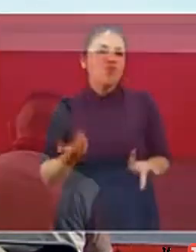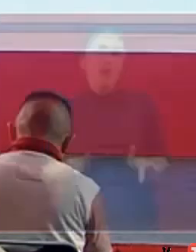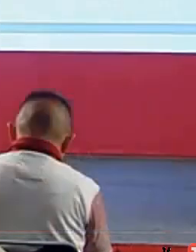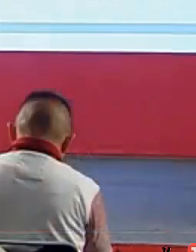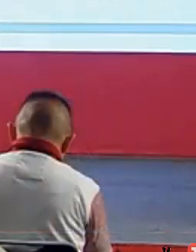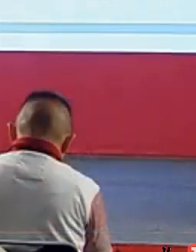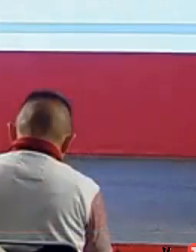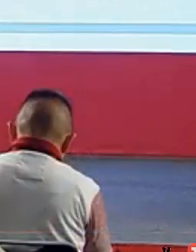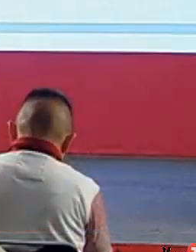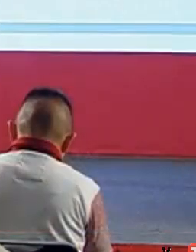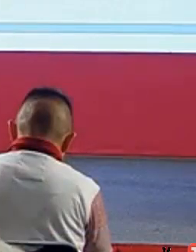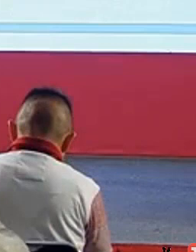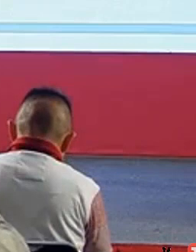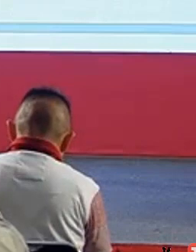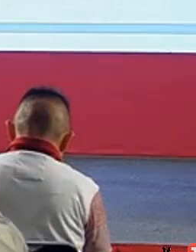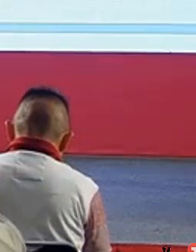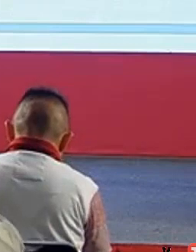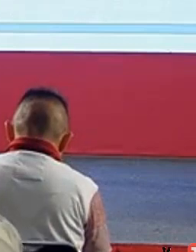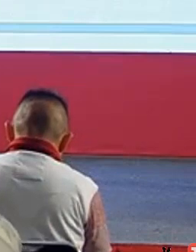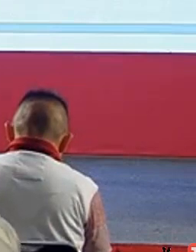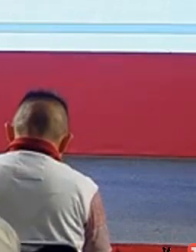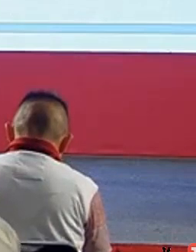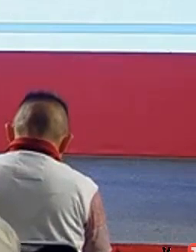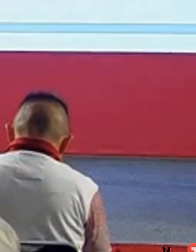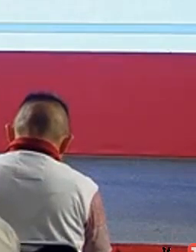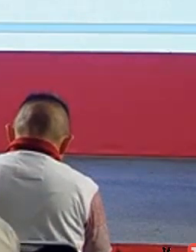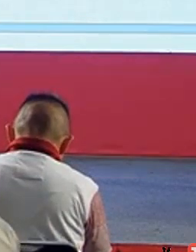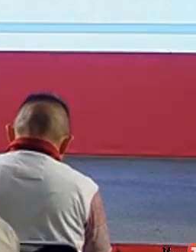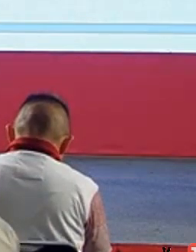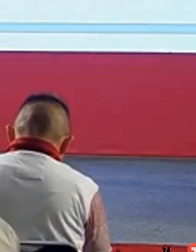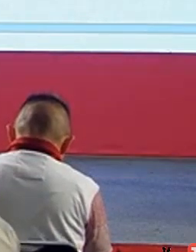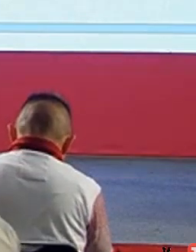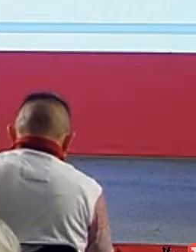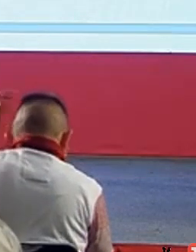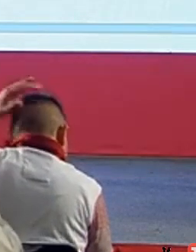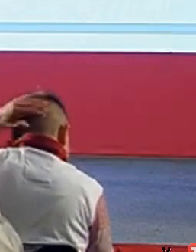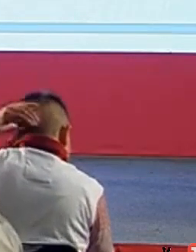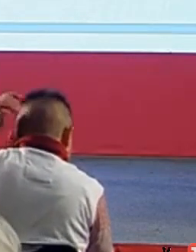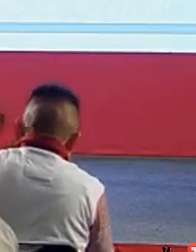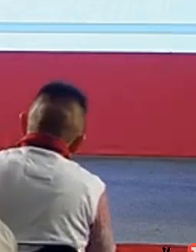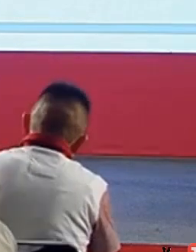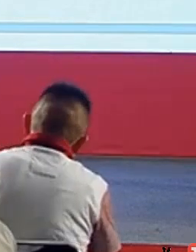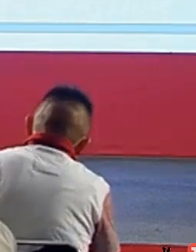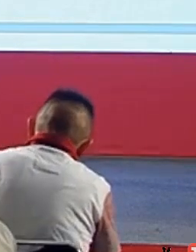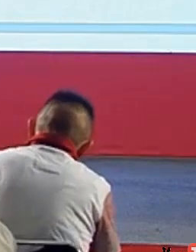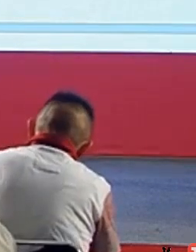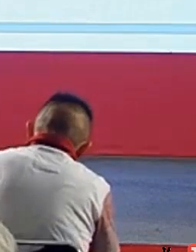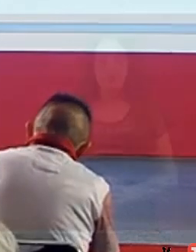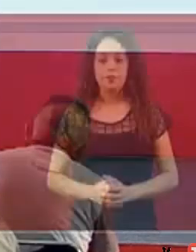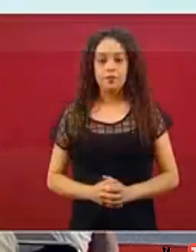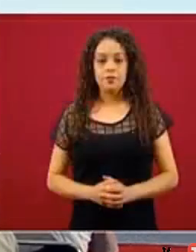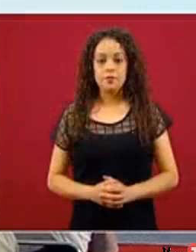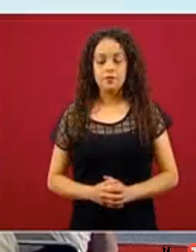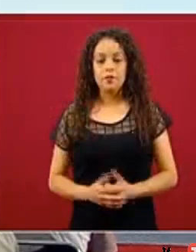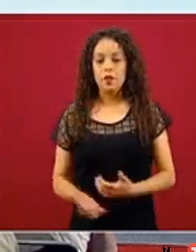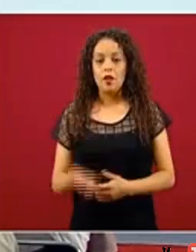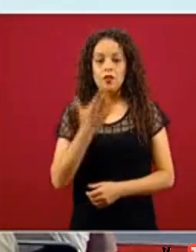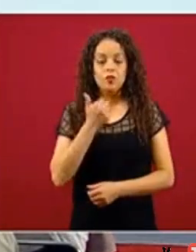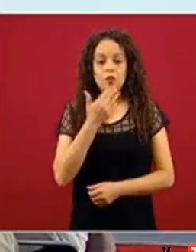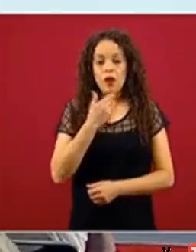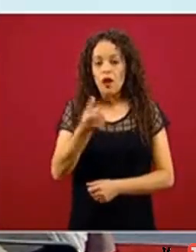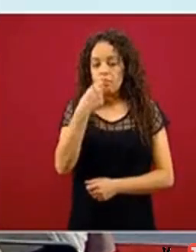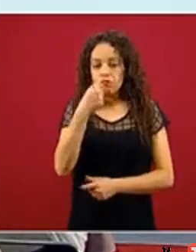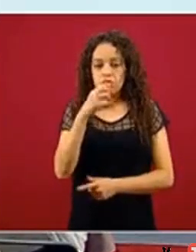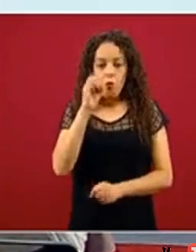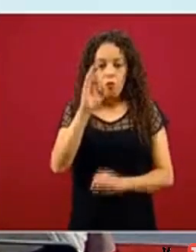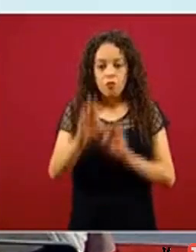en poco tiempo, no va a haber un tratamiento específico en poco tiempo. Eso quiere decir que la mejor vacuna y